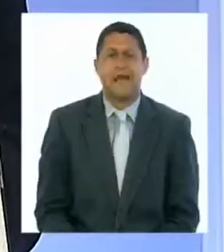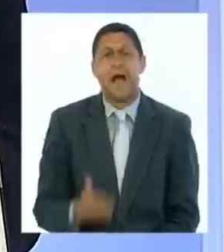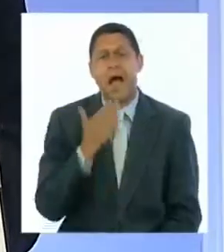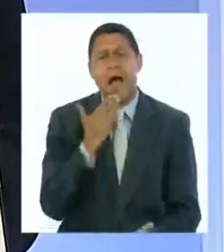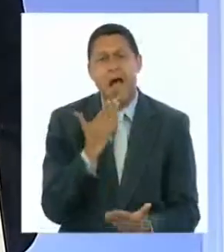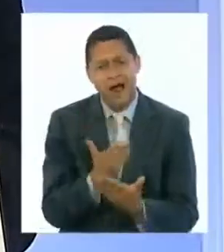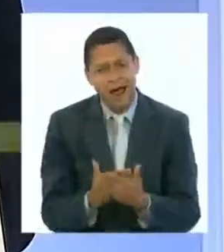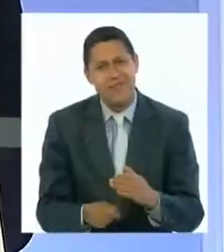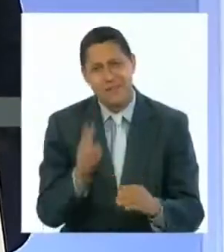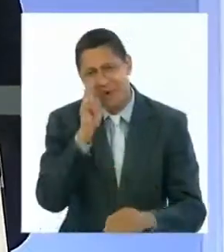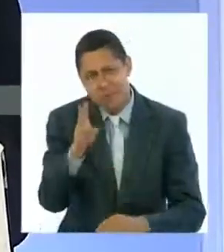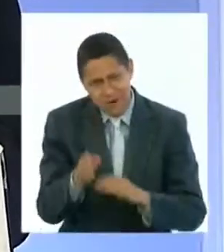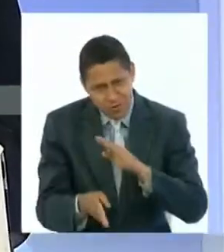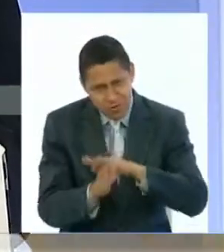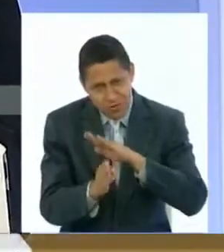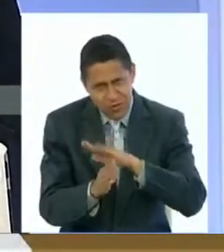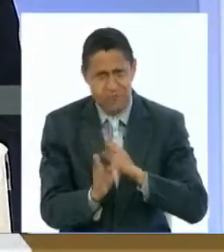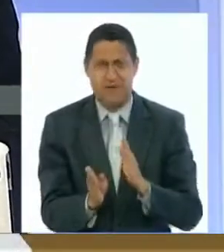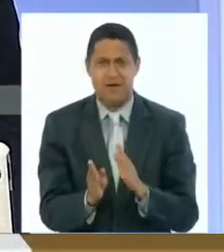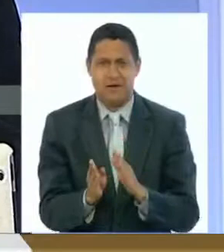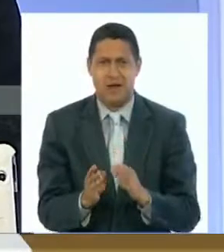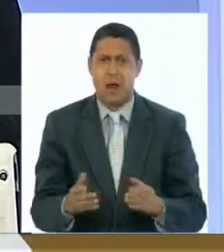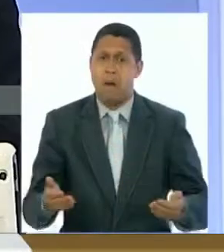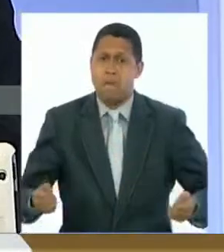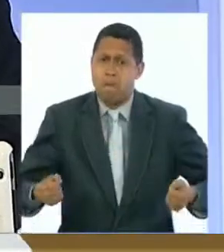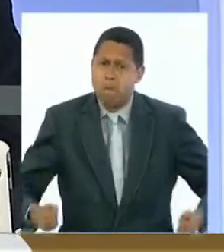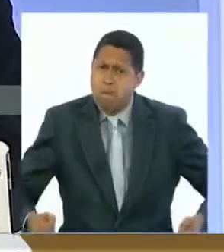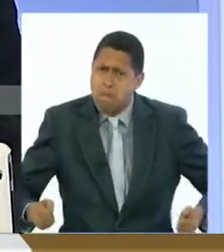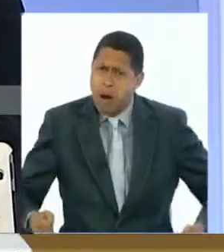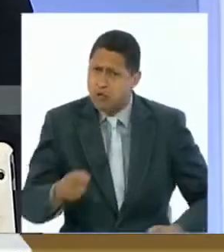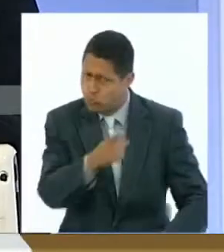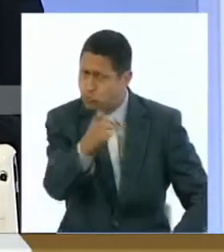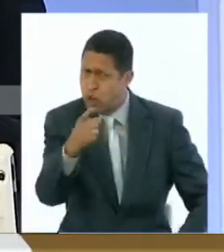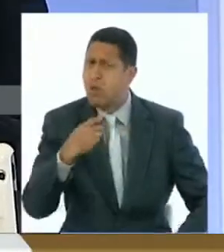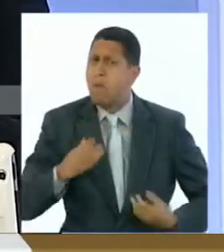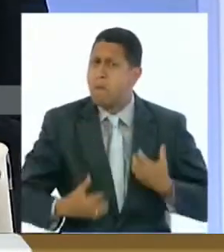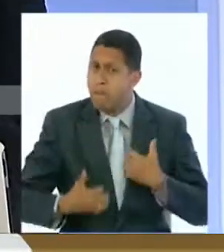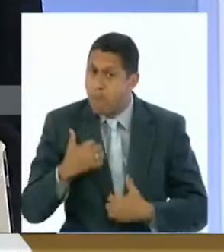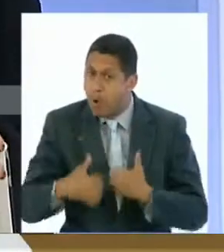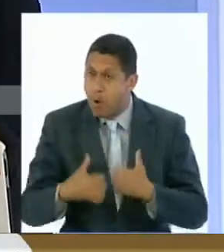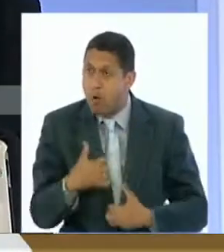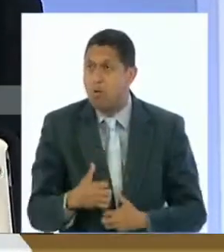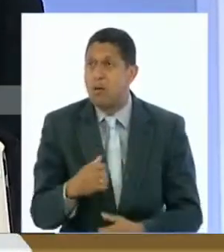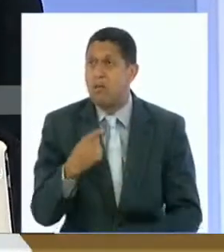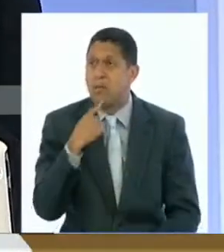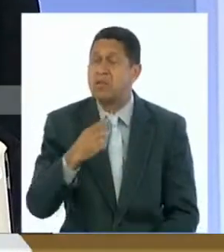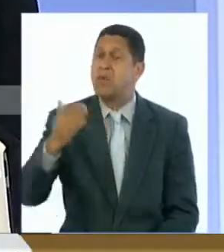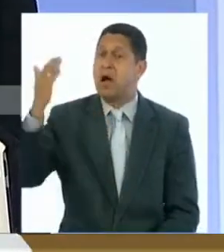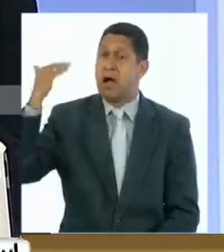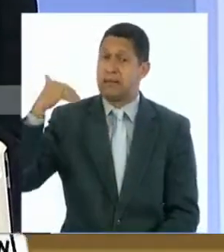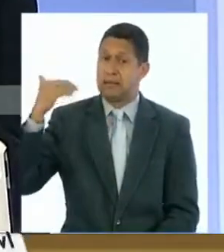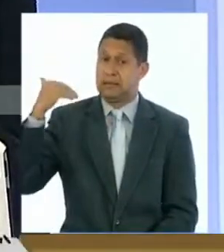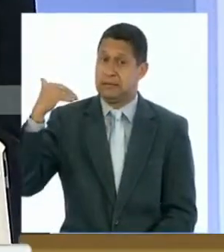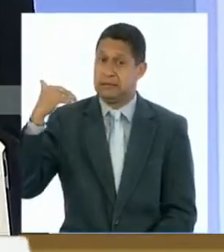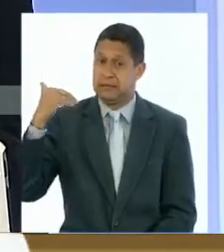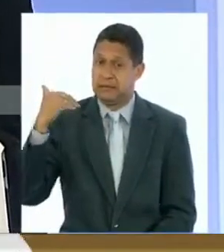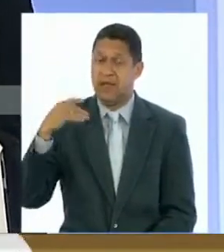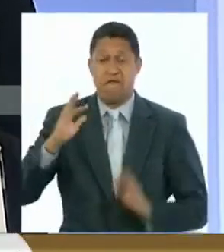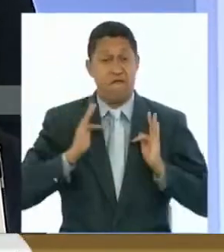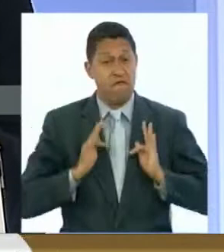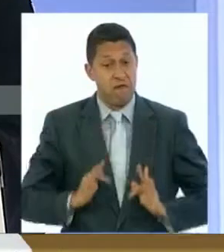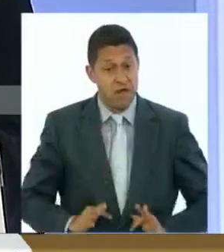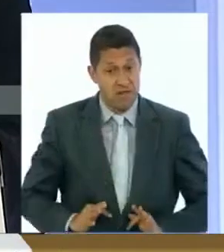Gracias por continuar en nuestra sintonía. El peso o el sobrepeso es un problema no solamente, como lo decíamos en la primera parte, no solo